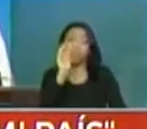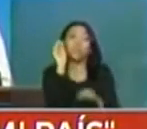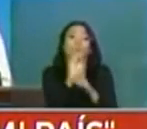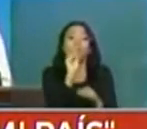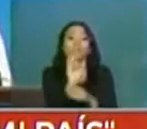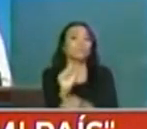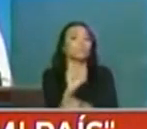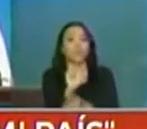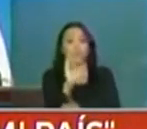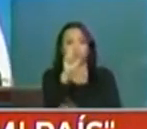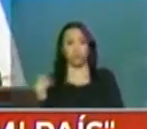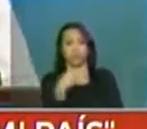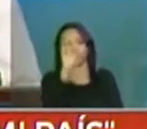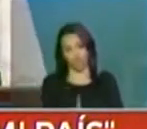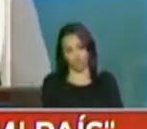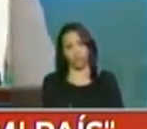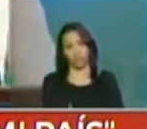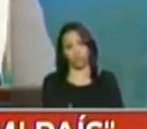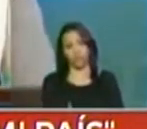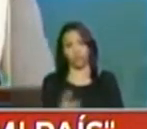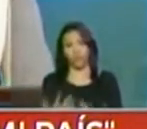protección de nuestros derechos.